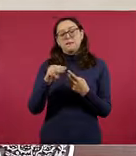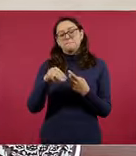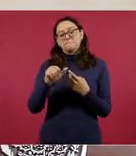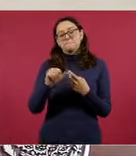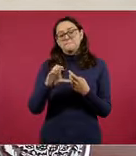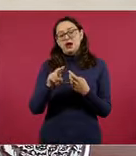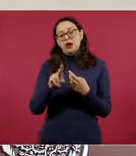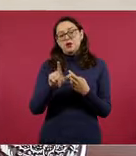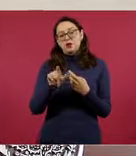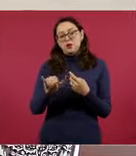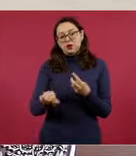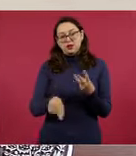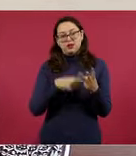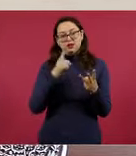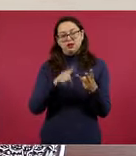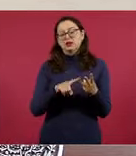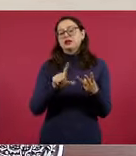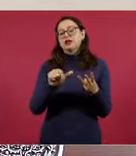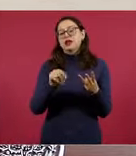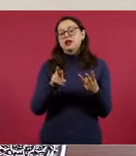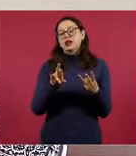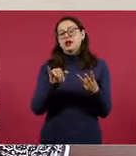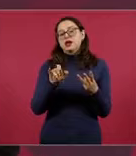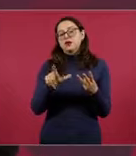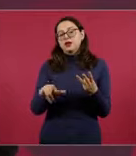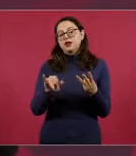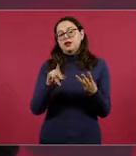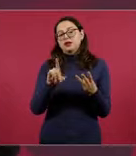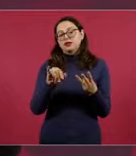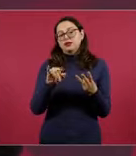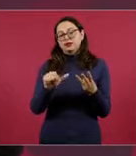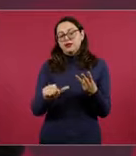el llamado laurel de la India